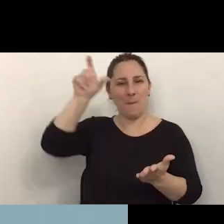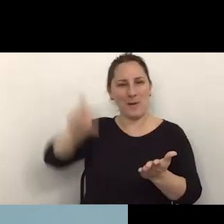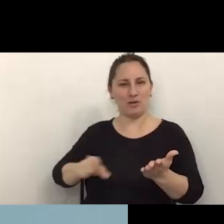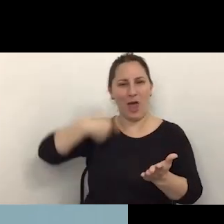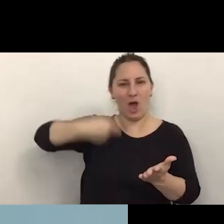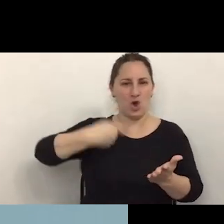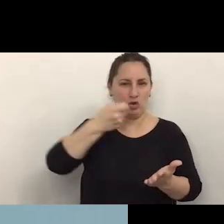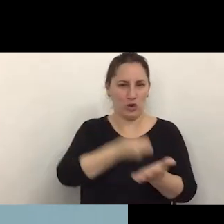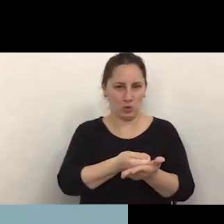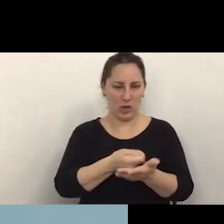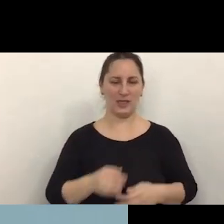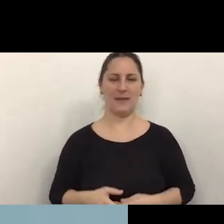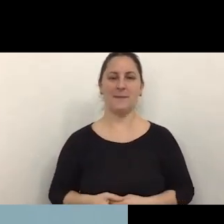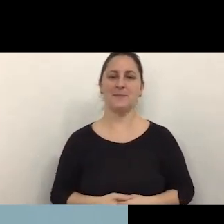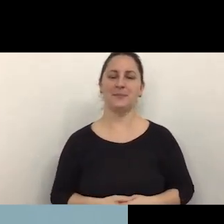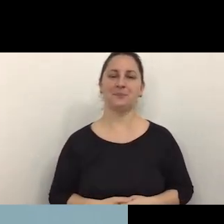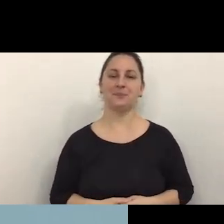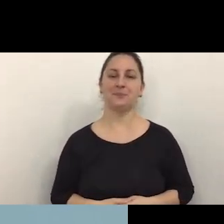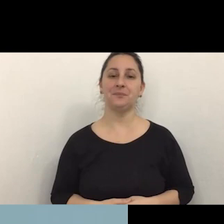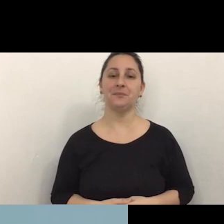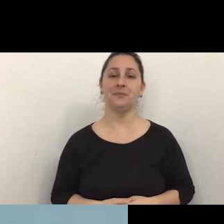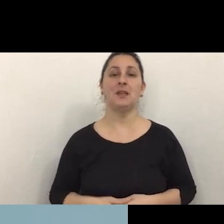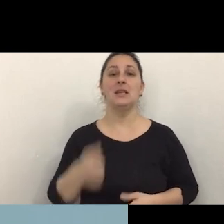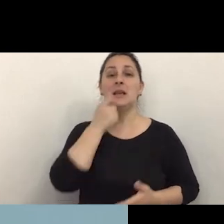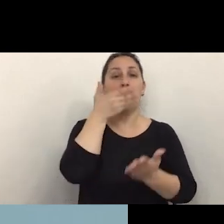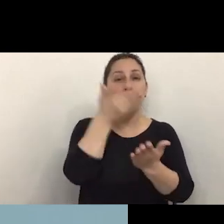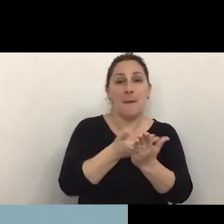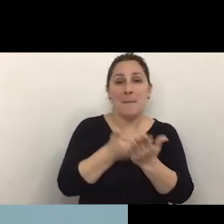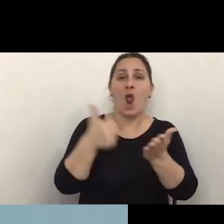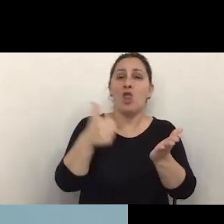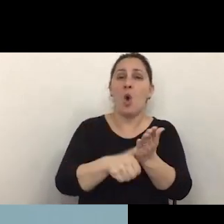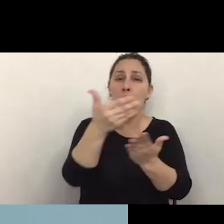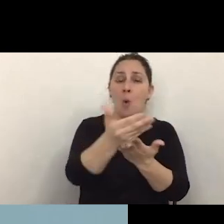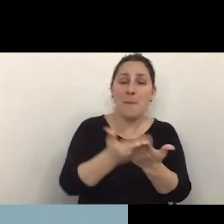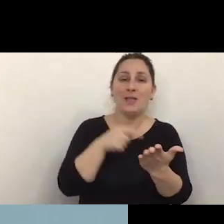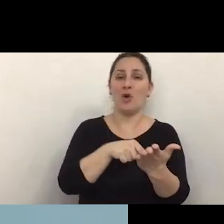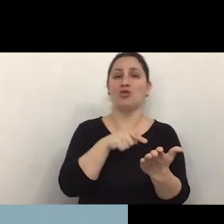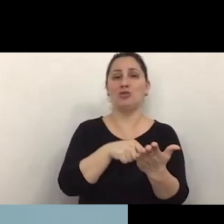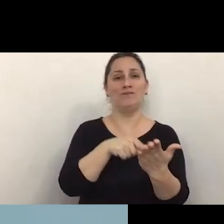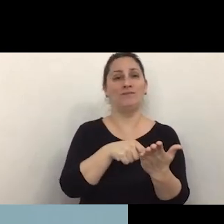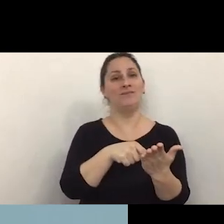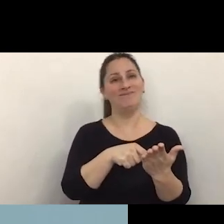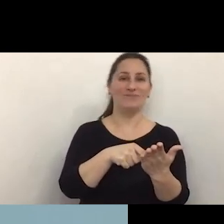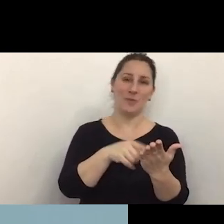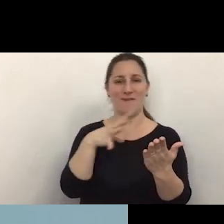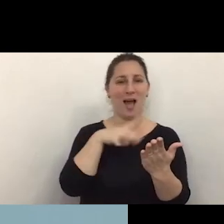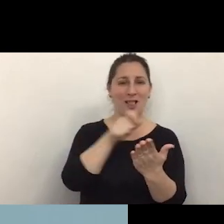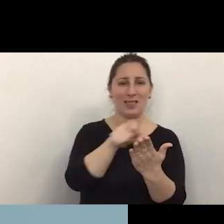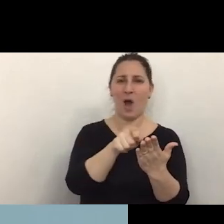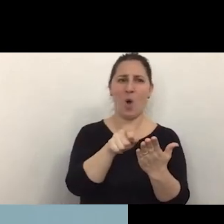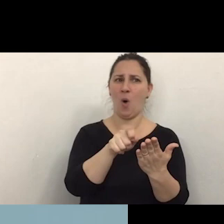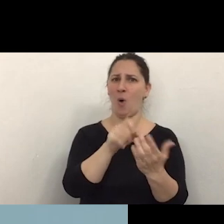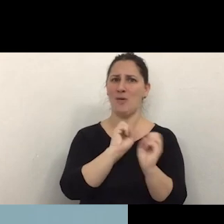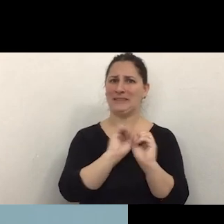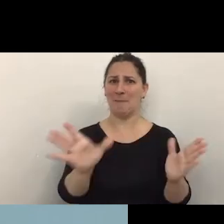¿no? Bueno, en el caso de que esa documentación esté parcialmente incompleta o totalmente